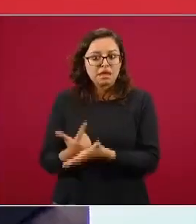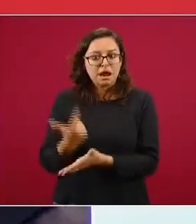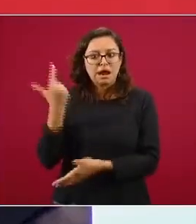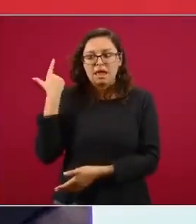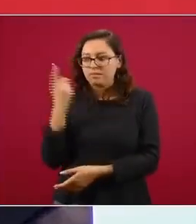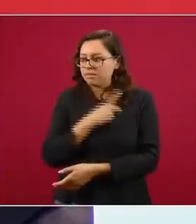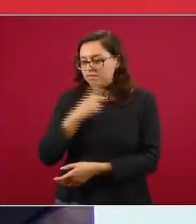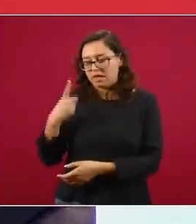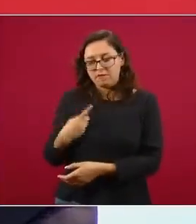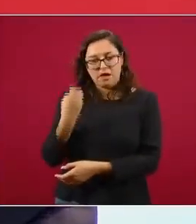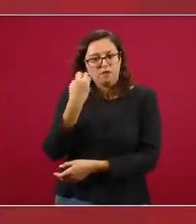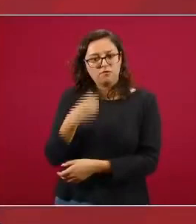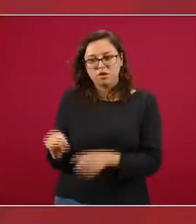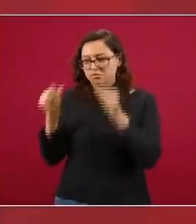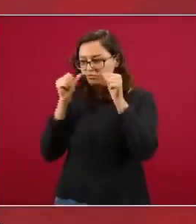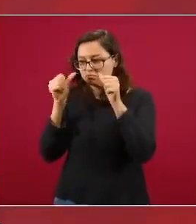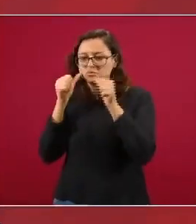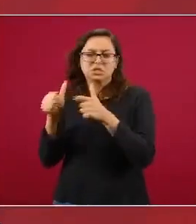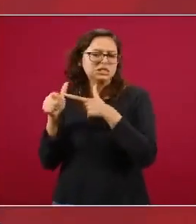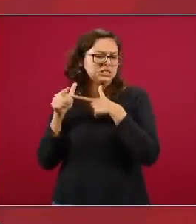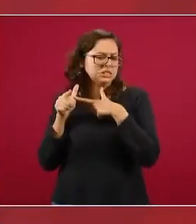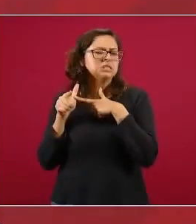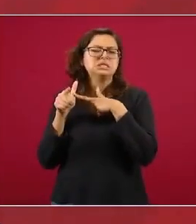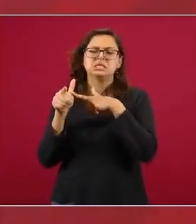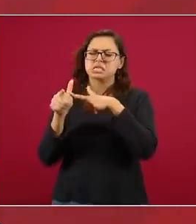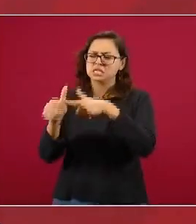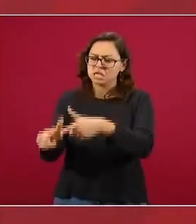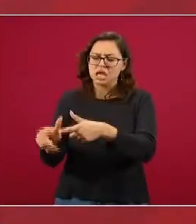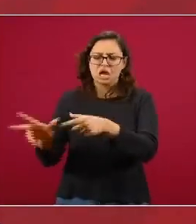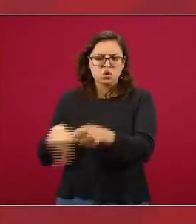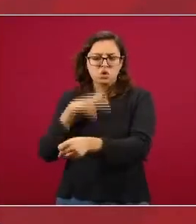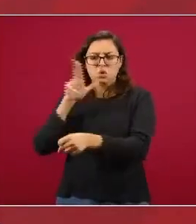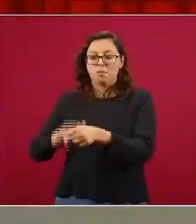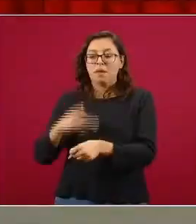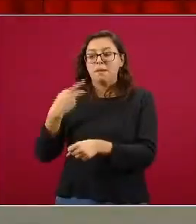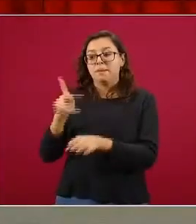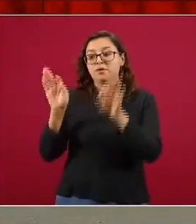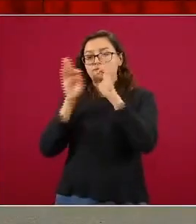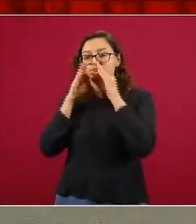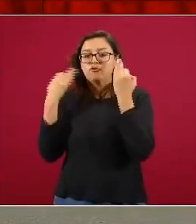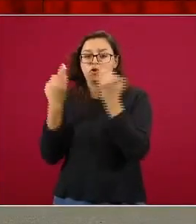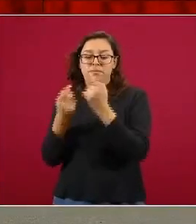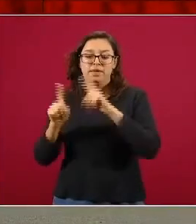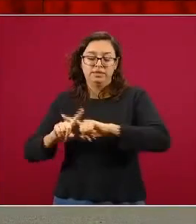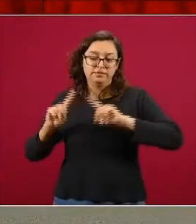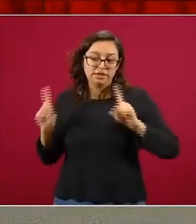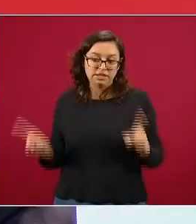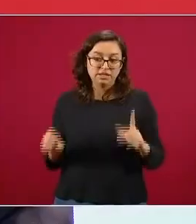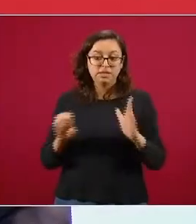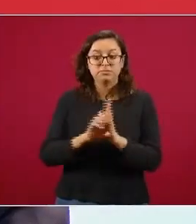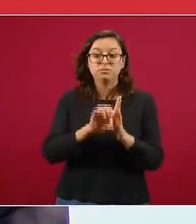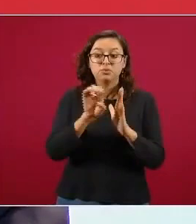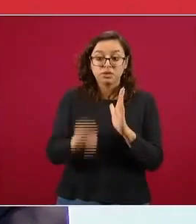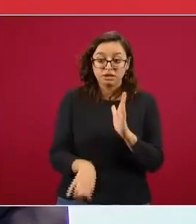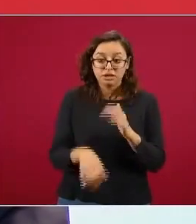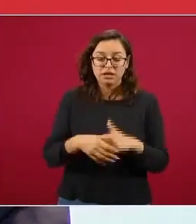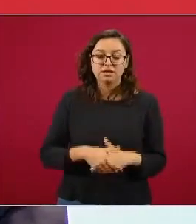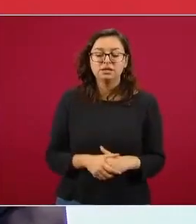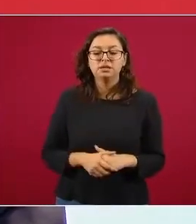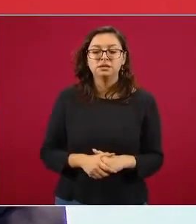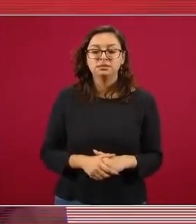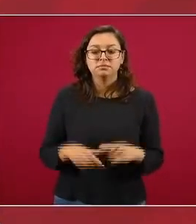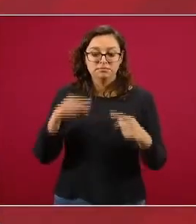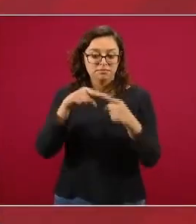una continuidad de operaciones, siguieron siendo atendidos, pero con distintas modalidades. Les pongo un ejemplo muy concreto. Con las